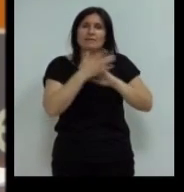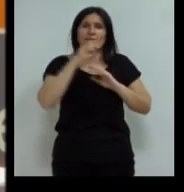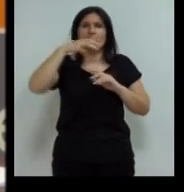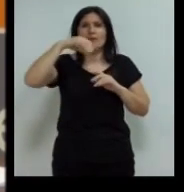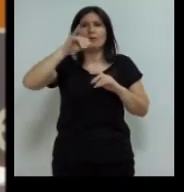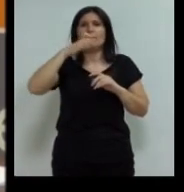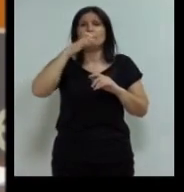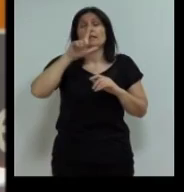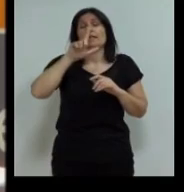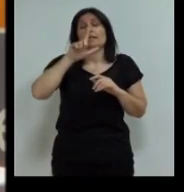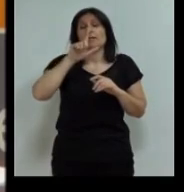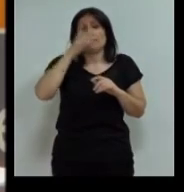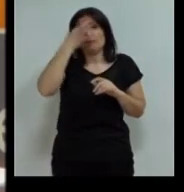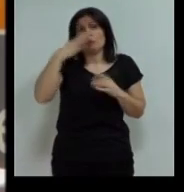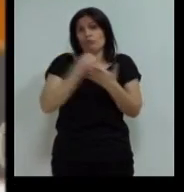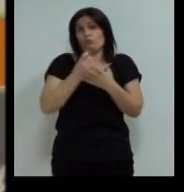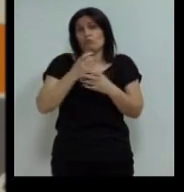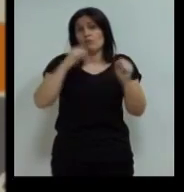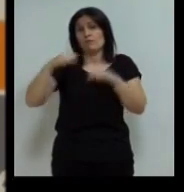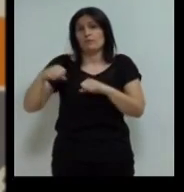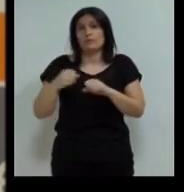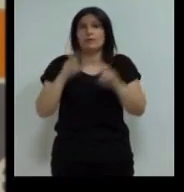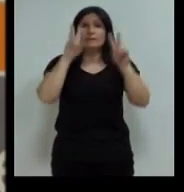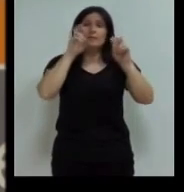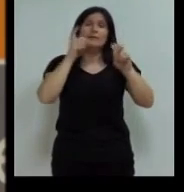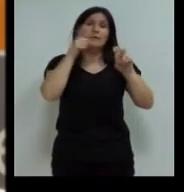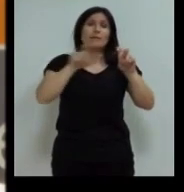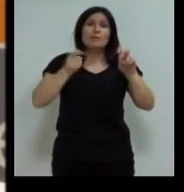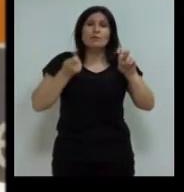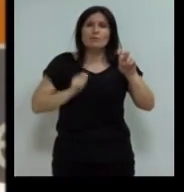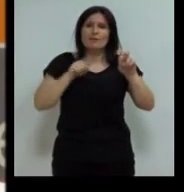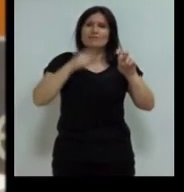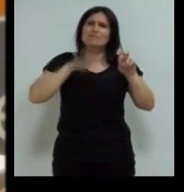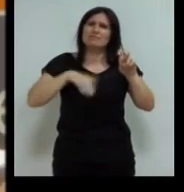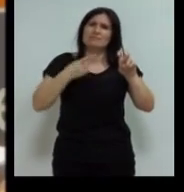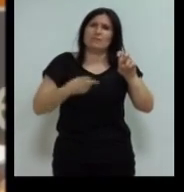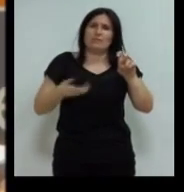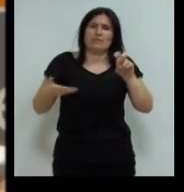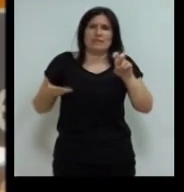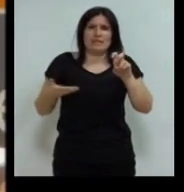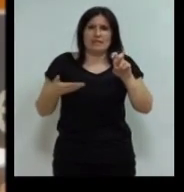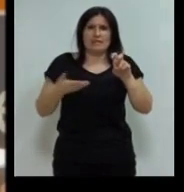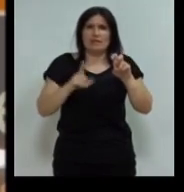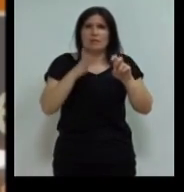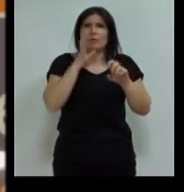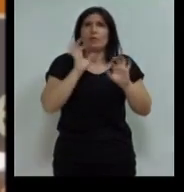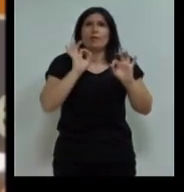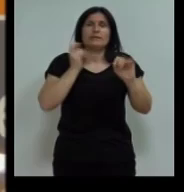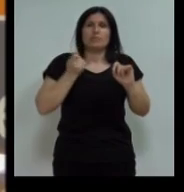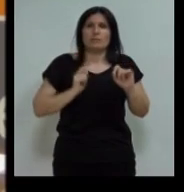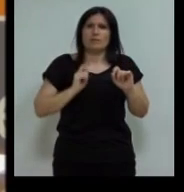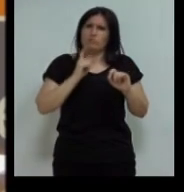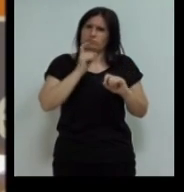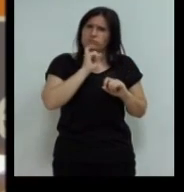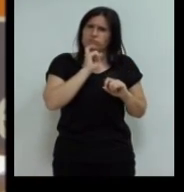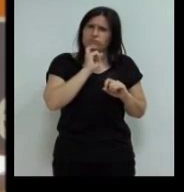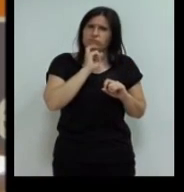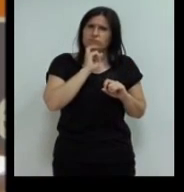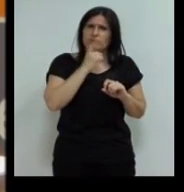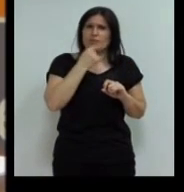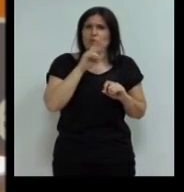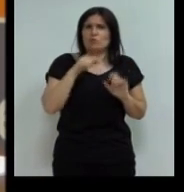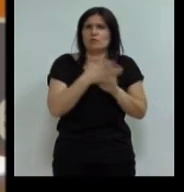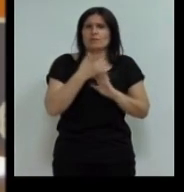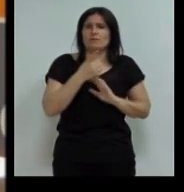que los demás estáis de acuerdo, respeto a los profesionales que tiene, porque además esto, aparte de ser una profesión muy, muy compleja, o sea, realmente tiene un